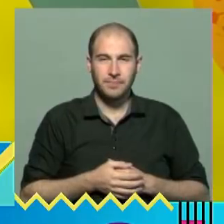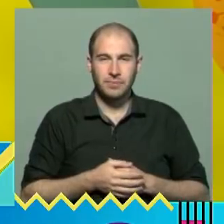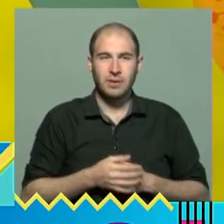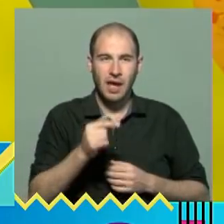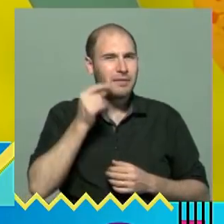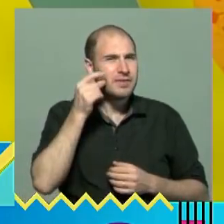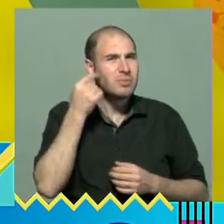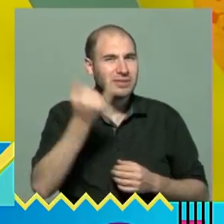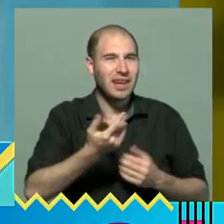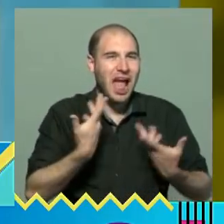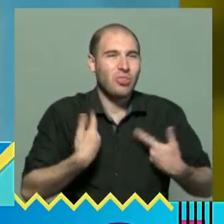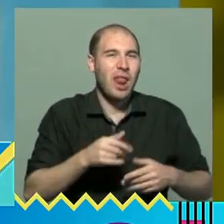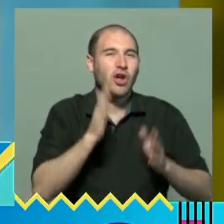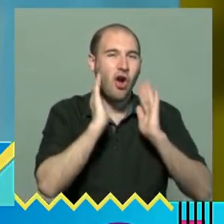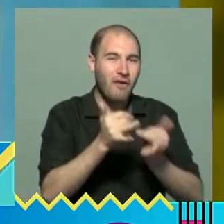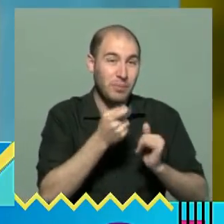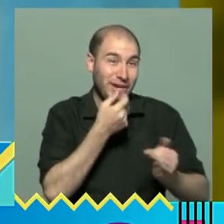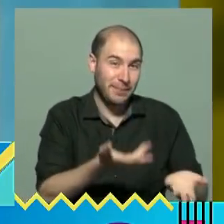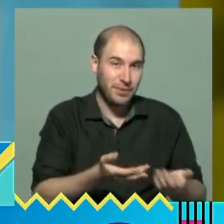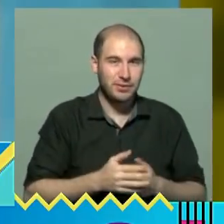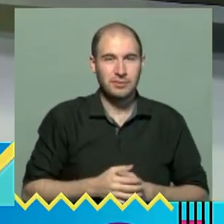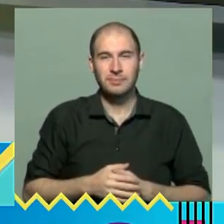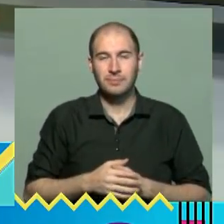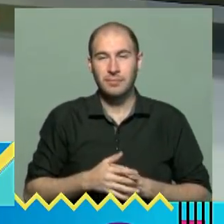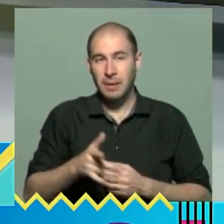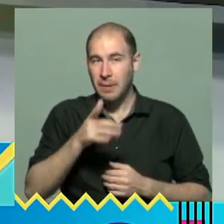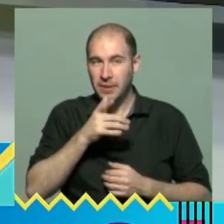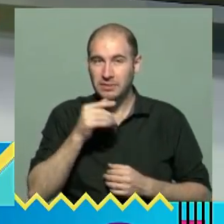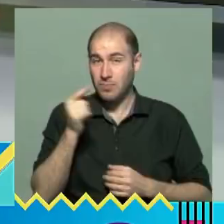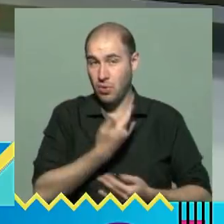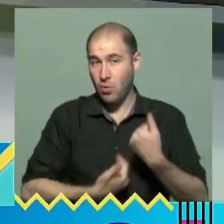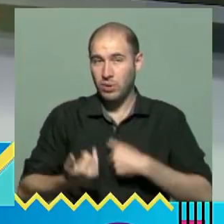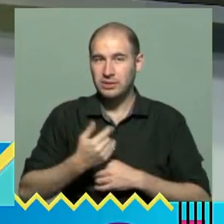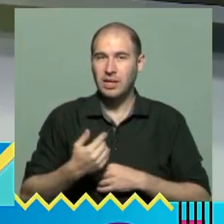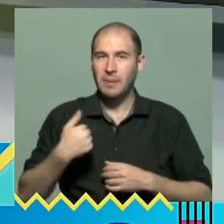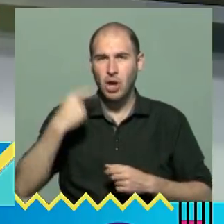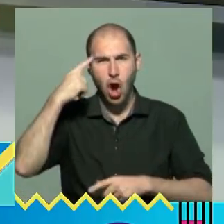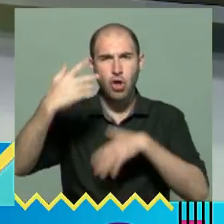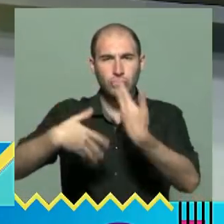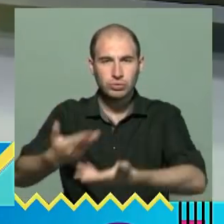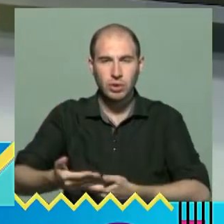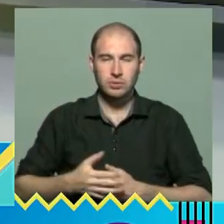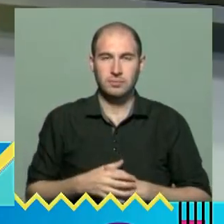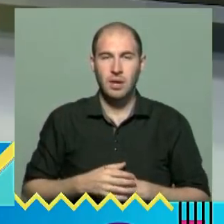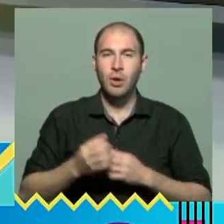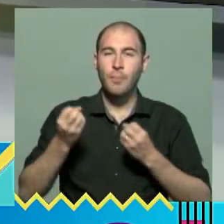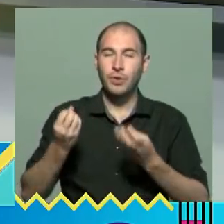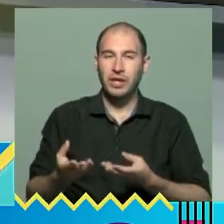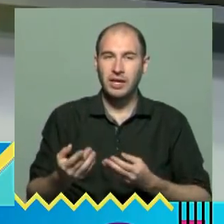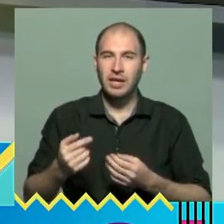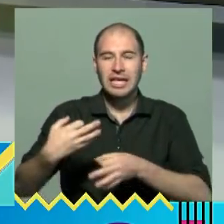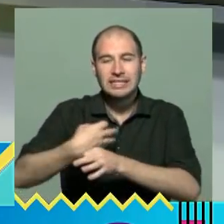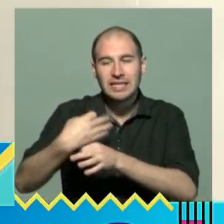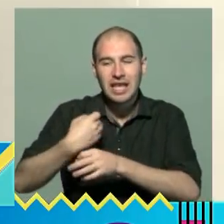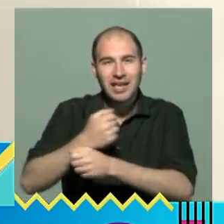da ese pudor que es natural en la adolescencia, por ejemplo. Bien. Yo creo que, como vos decís, para mí es una construcción justamente porque no nos